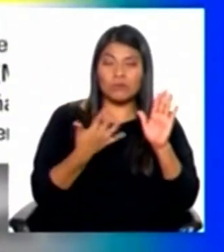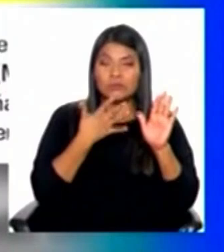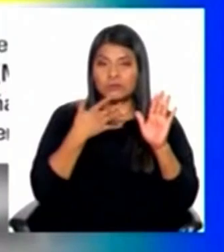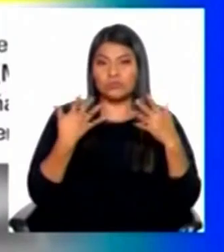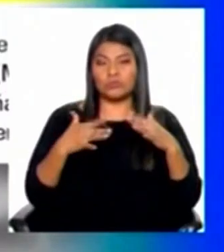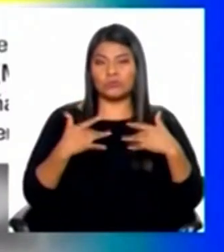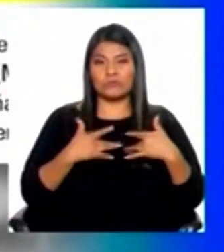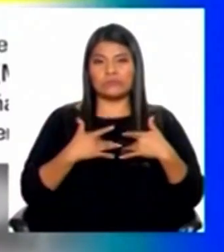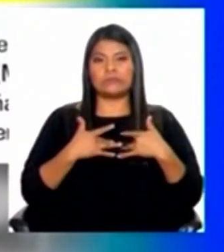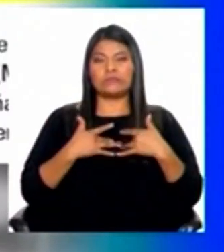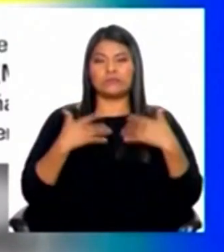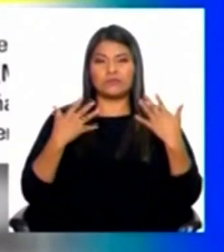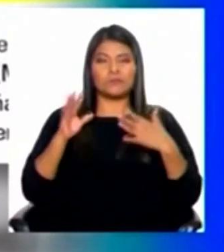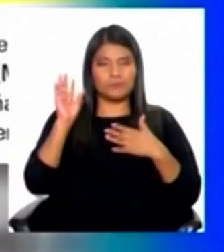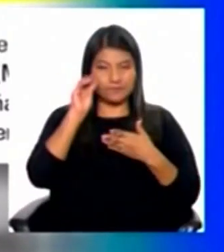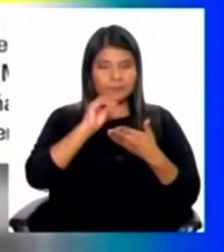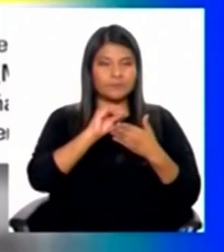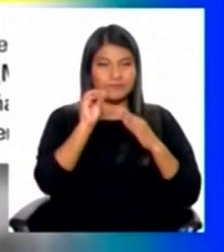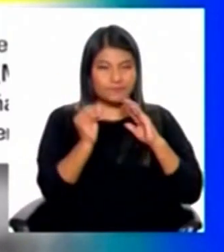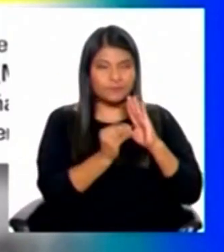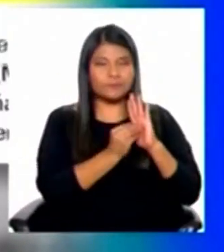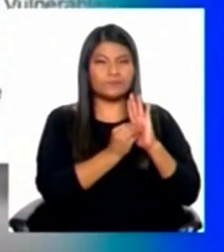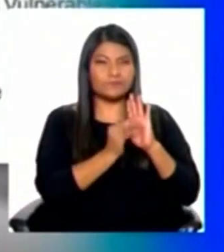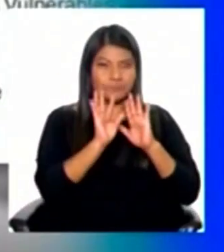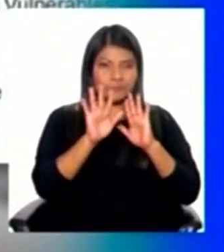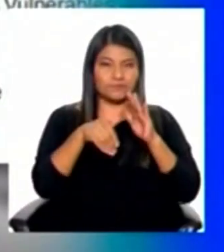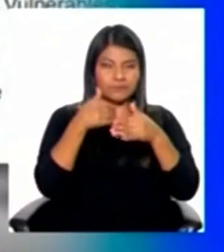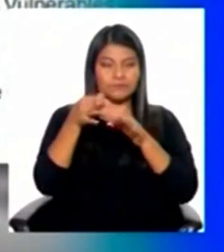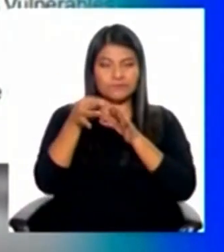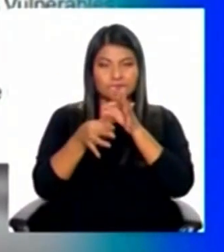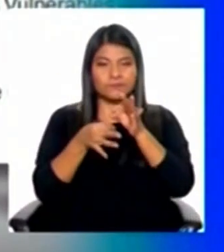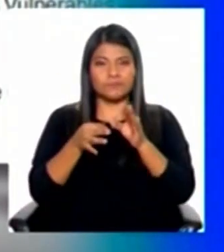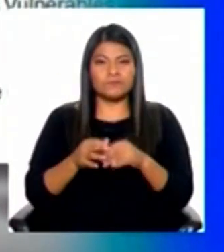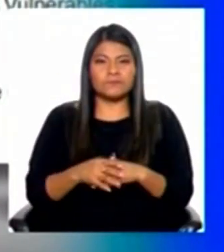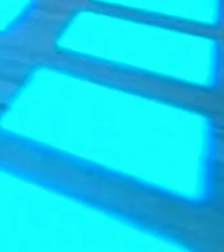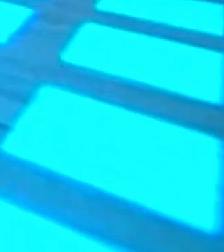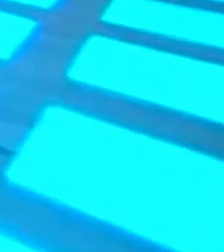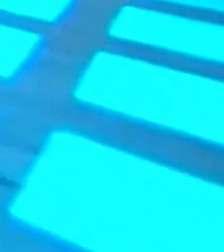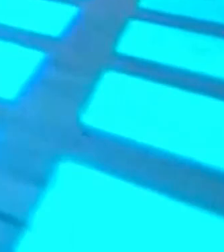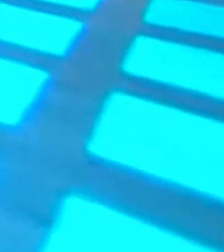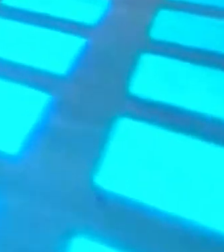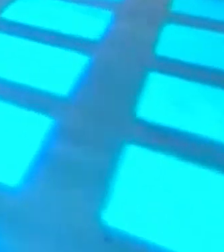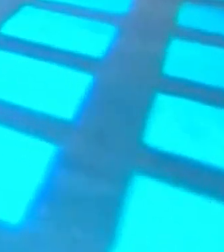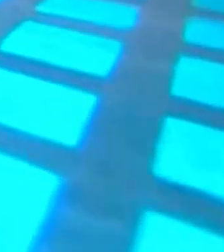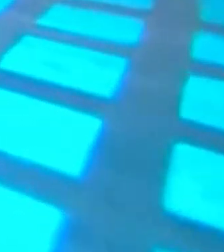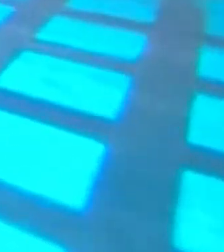indigna, pero hay algo más ahí. Así que esto es Diálogo Abierto y continuamos.